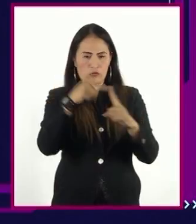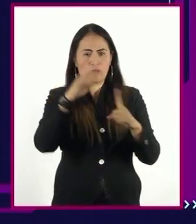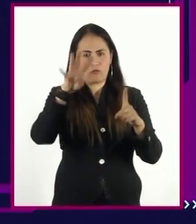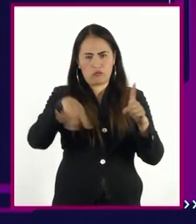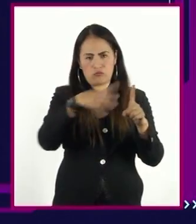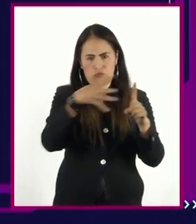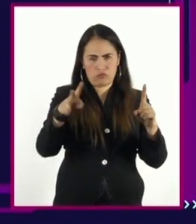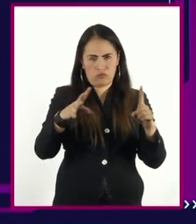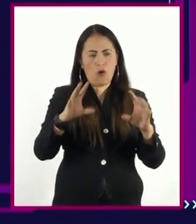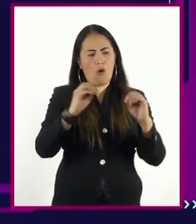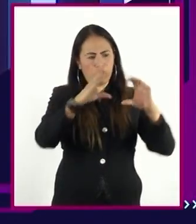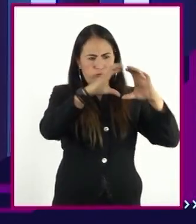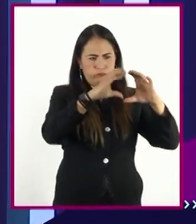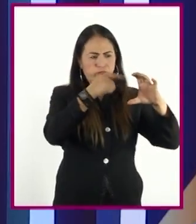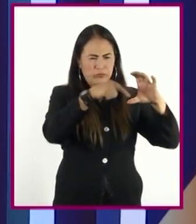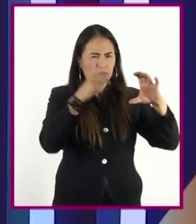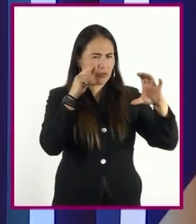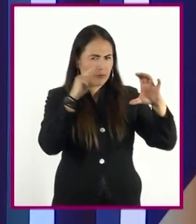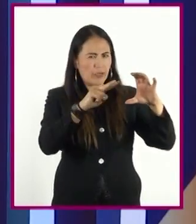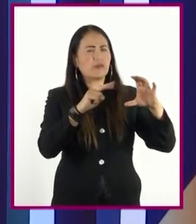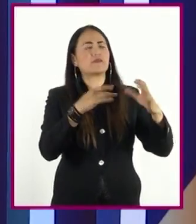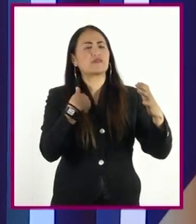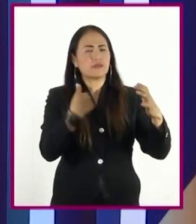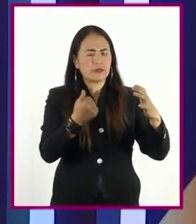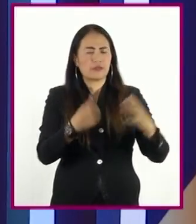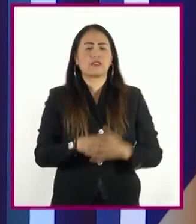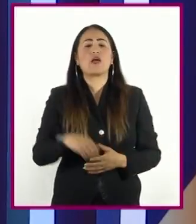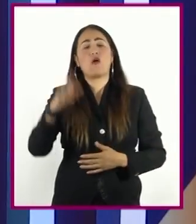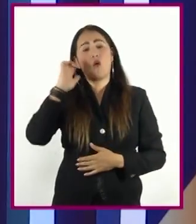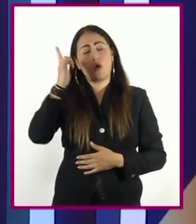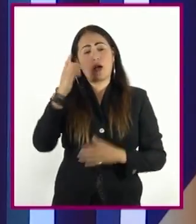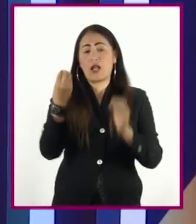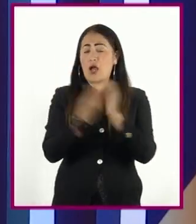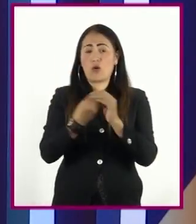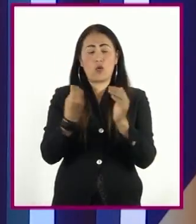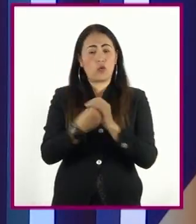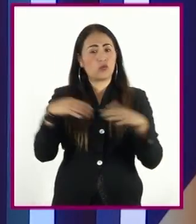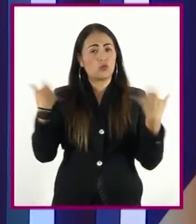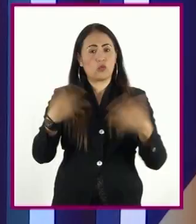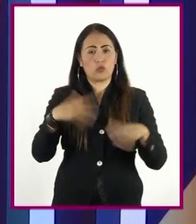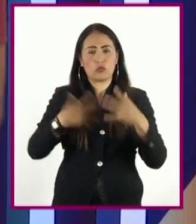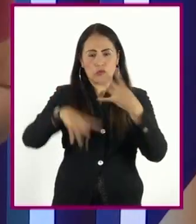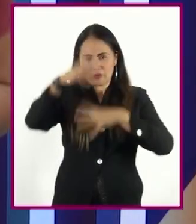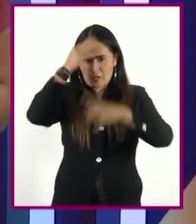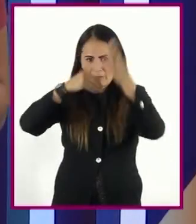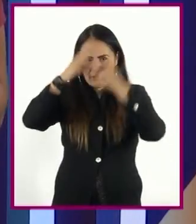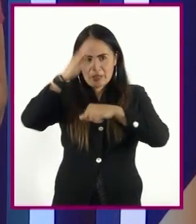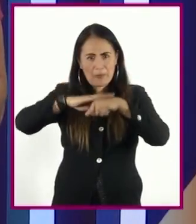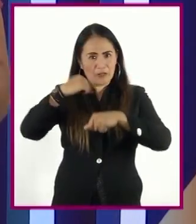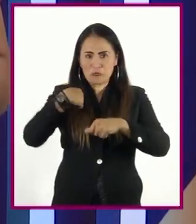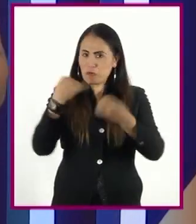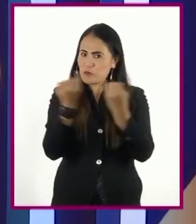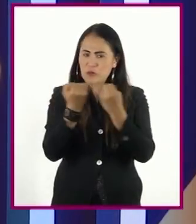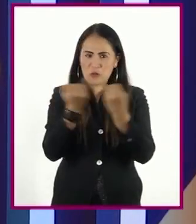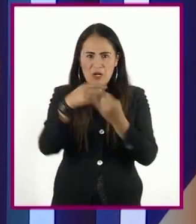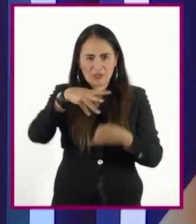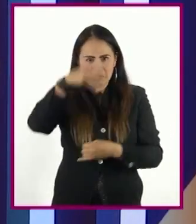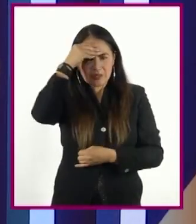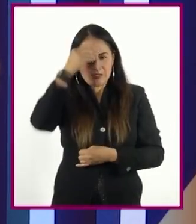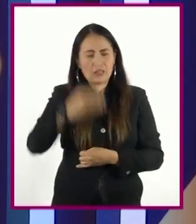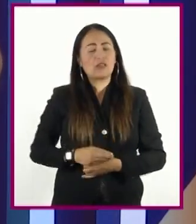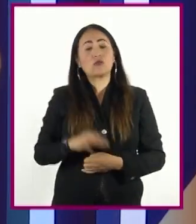gráfica circular. Alumnas y alumnos, espero que la sesión haya sido tan enriquecedora para ustedes como lo fue para mí. Si les es